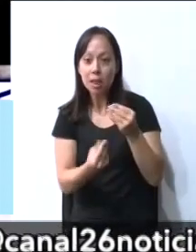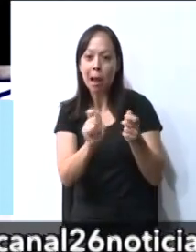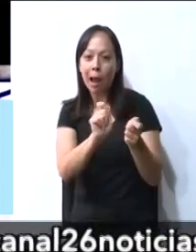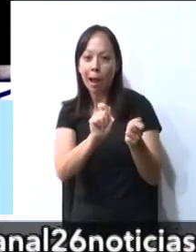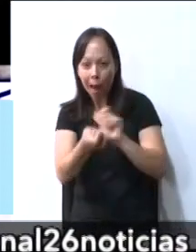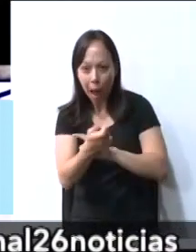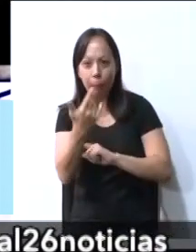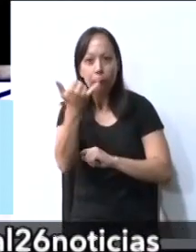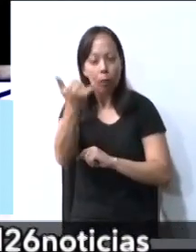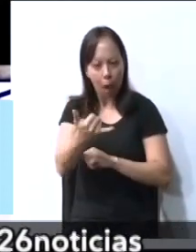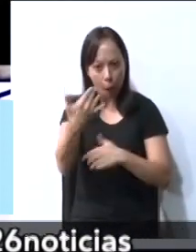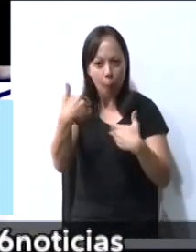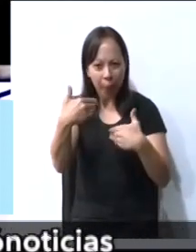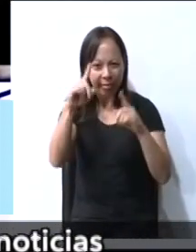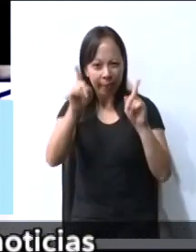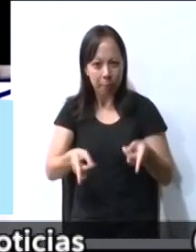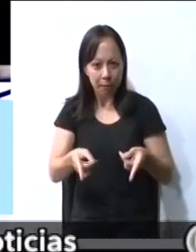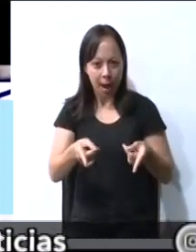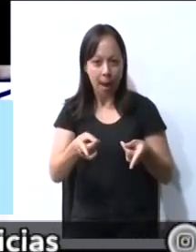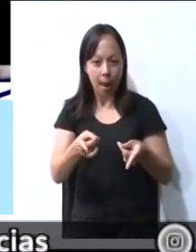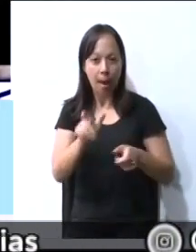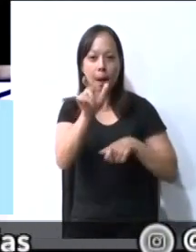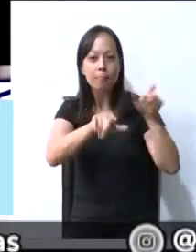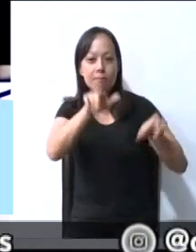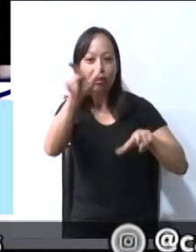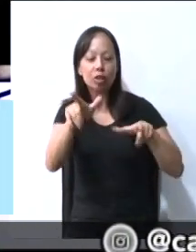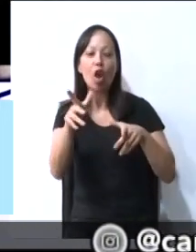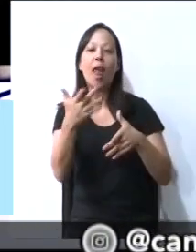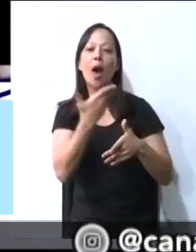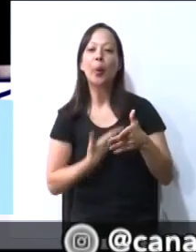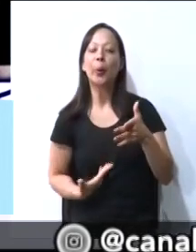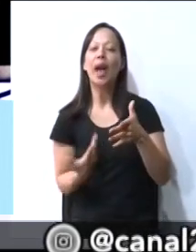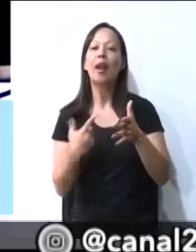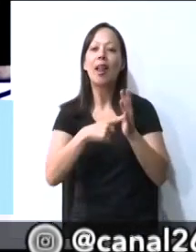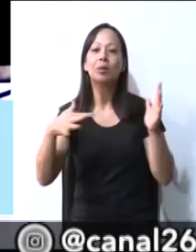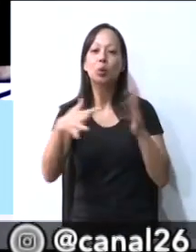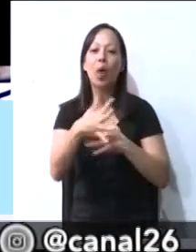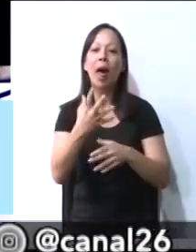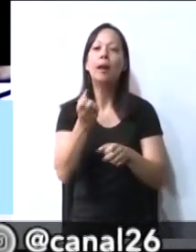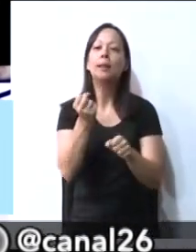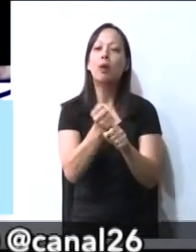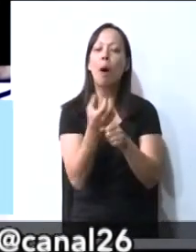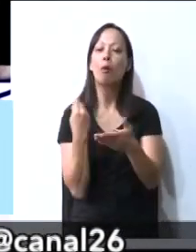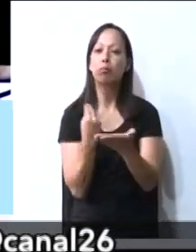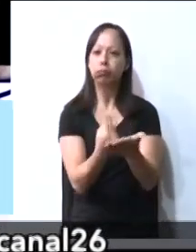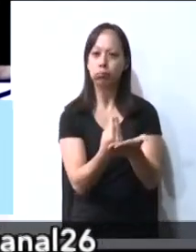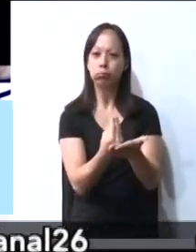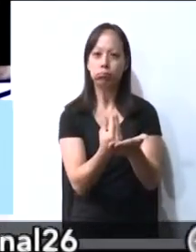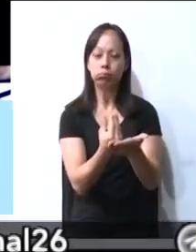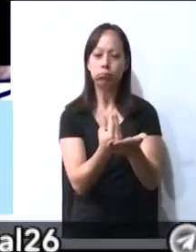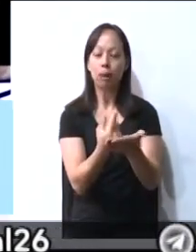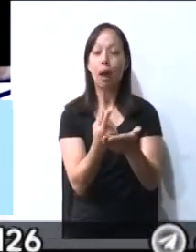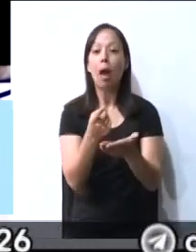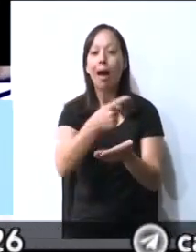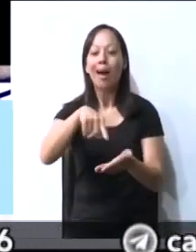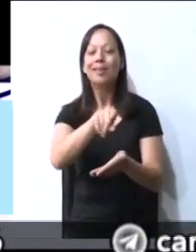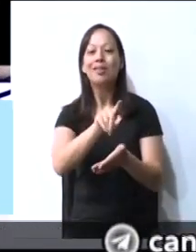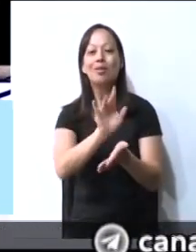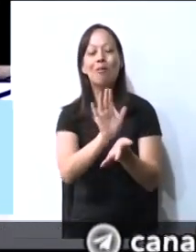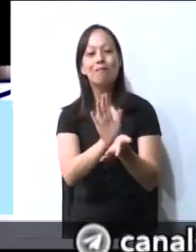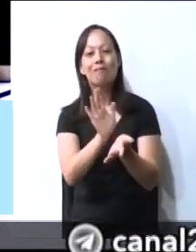Es una alegría inmensa saber que cada persona que trabaja en el gobierno de la ciudad, cualquiera sea su tarea, es un